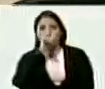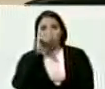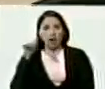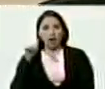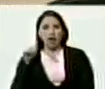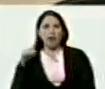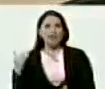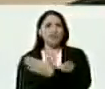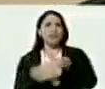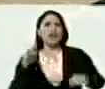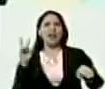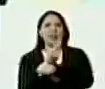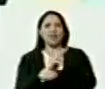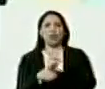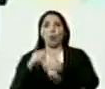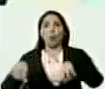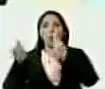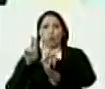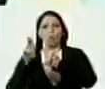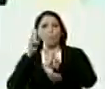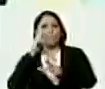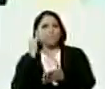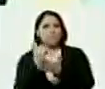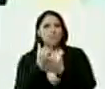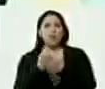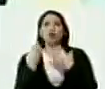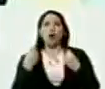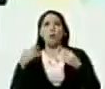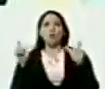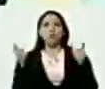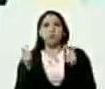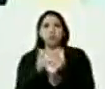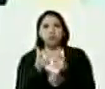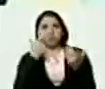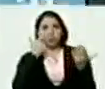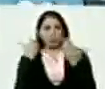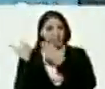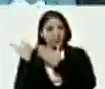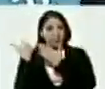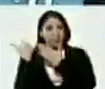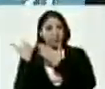ver cómo ha venido decreciendo. Miren bien